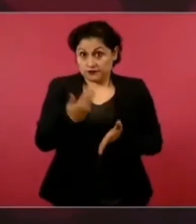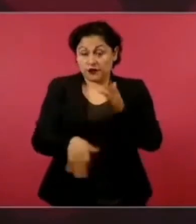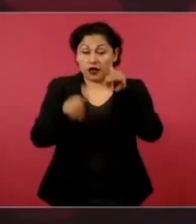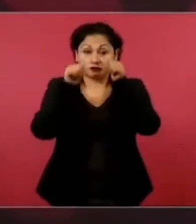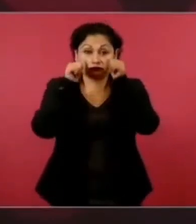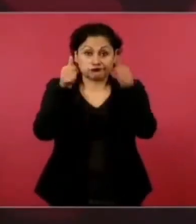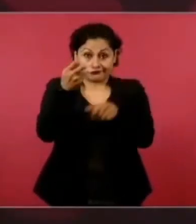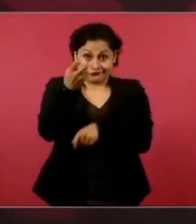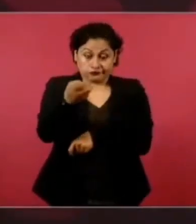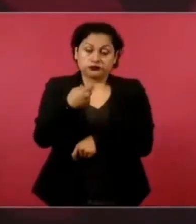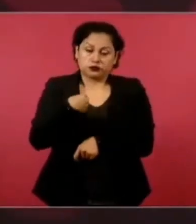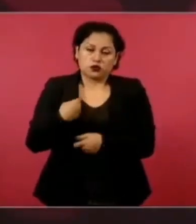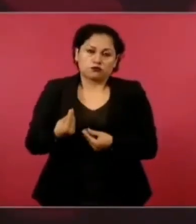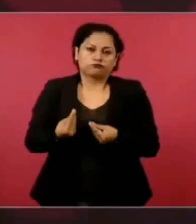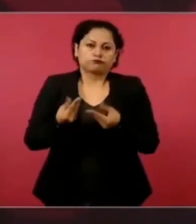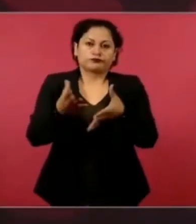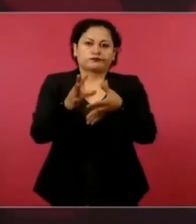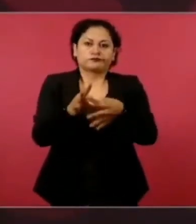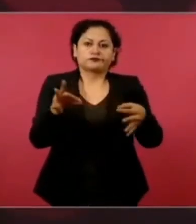Yo creo que